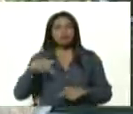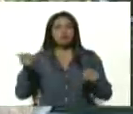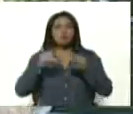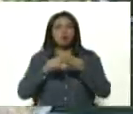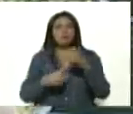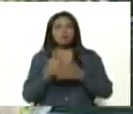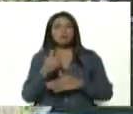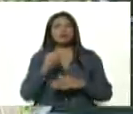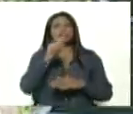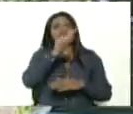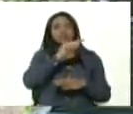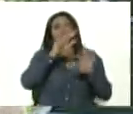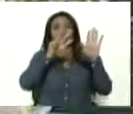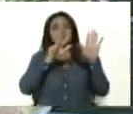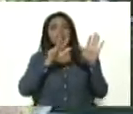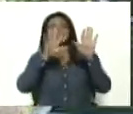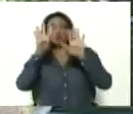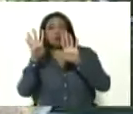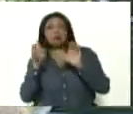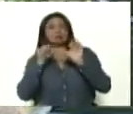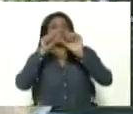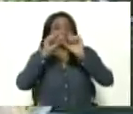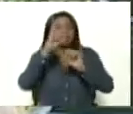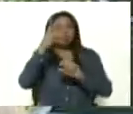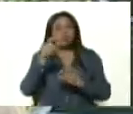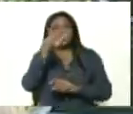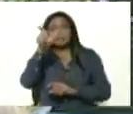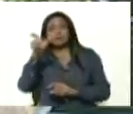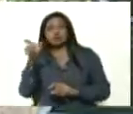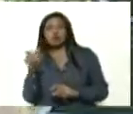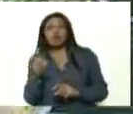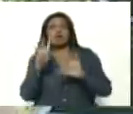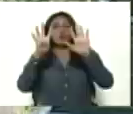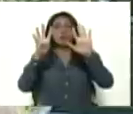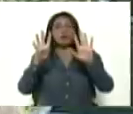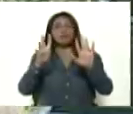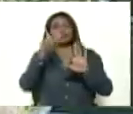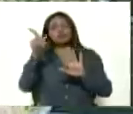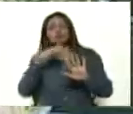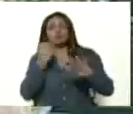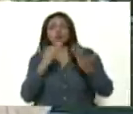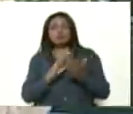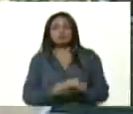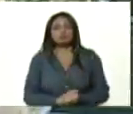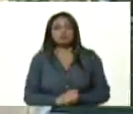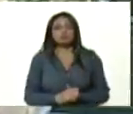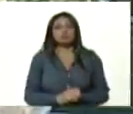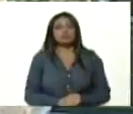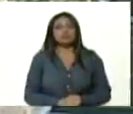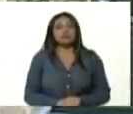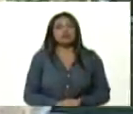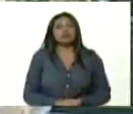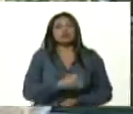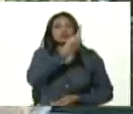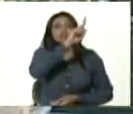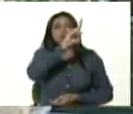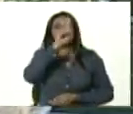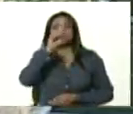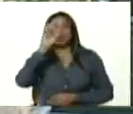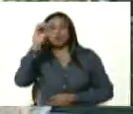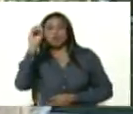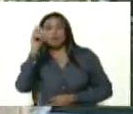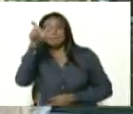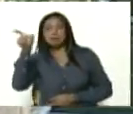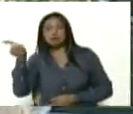Suman 189, se mantiene la cifra de 9 fallecidos. Y una noticia importante, 110 personas ya han sido rehabilitadas por el